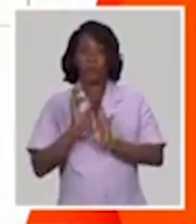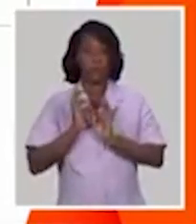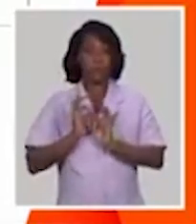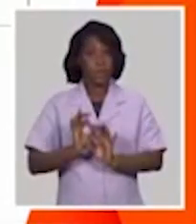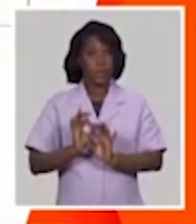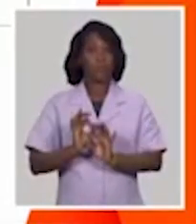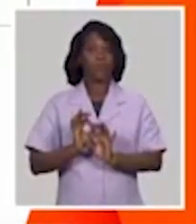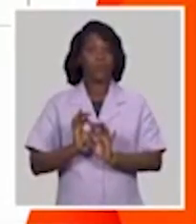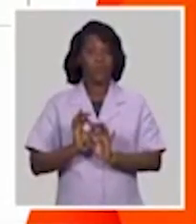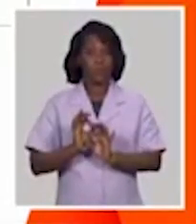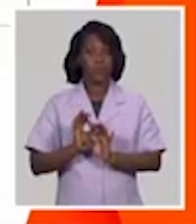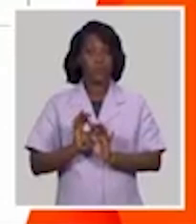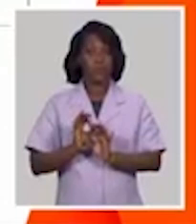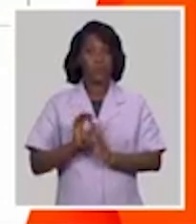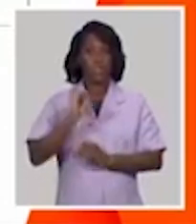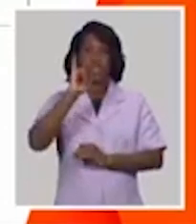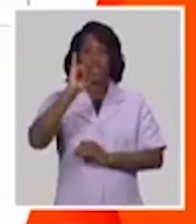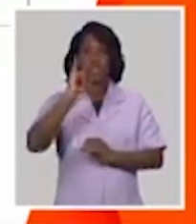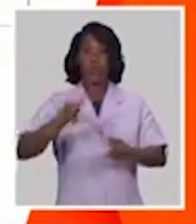sea, son